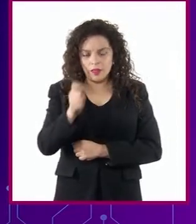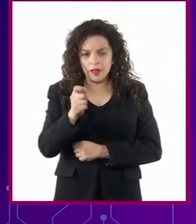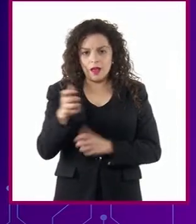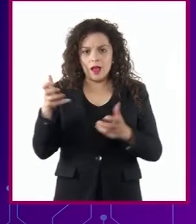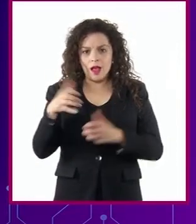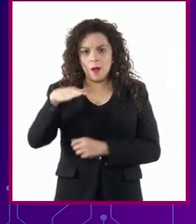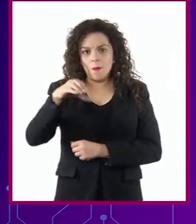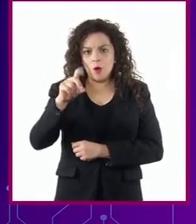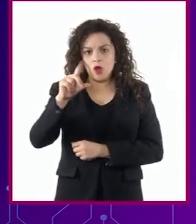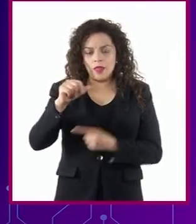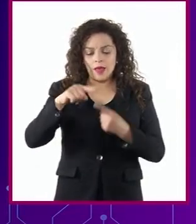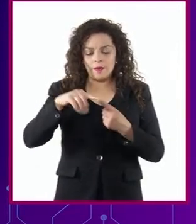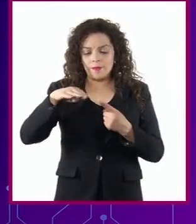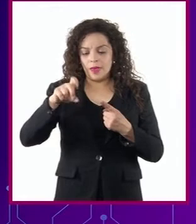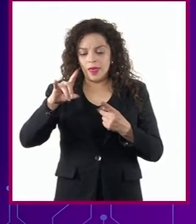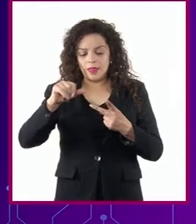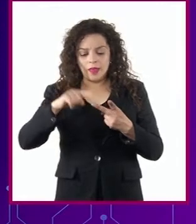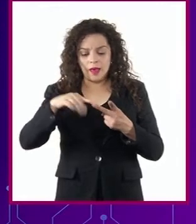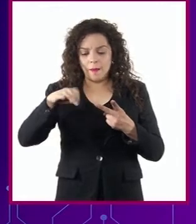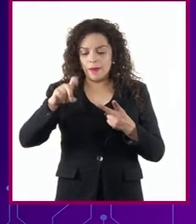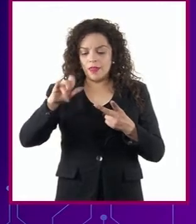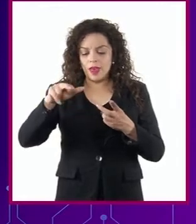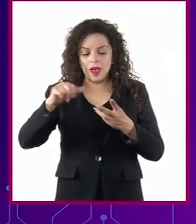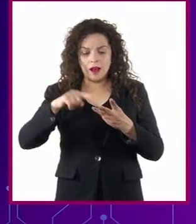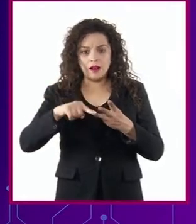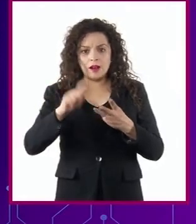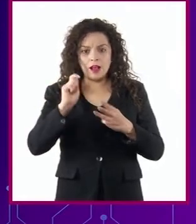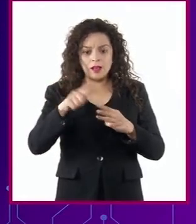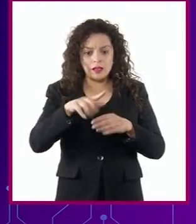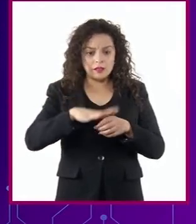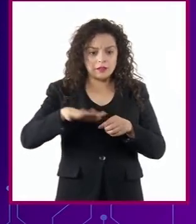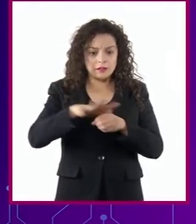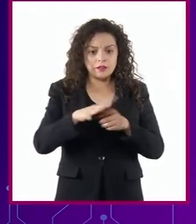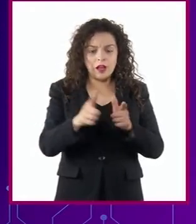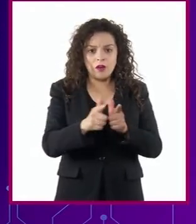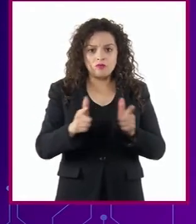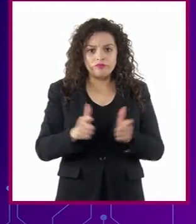la mediana para los datos agrupados y presentados en un histograma?